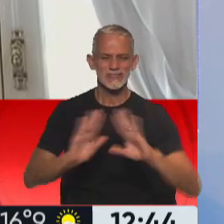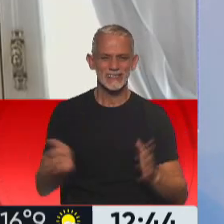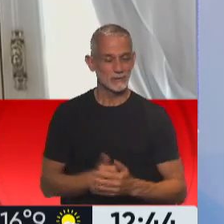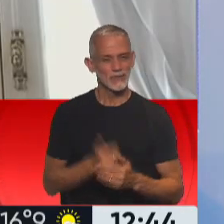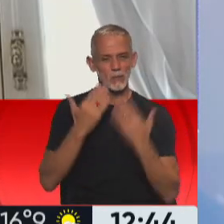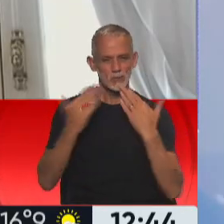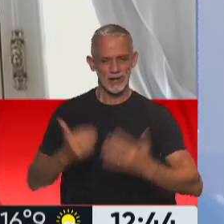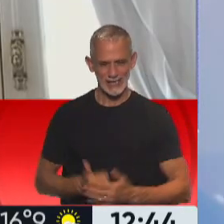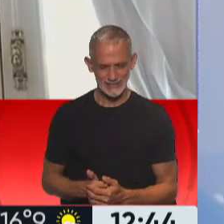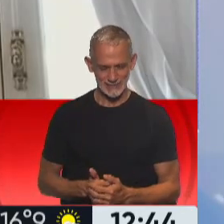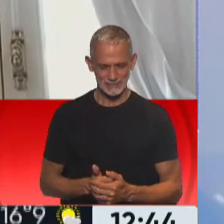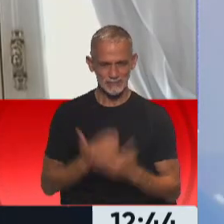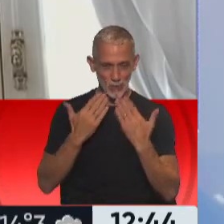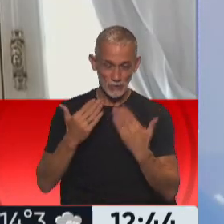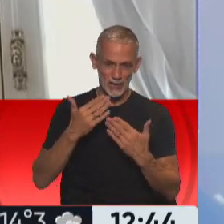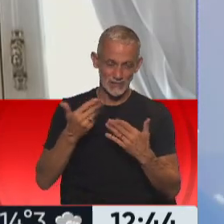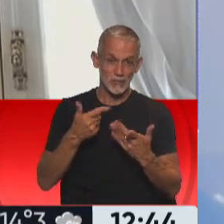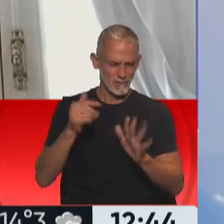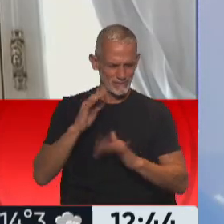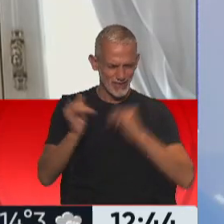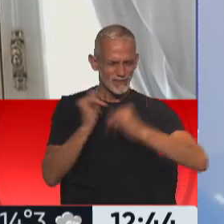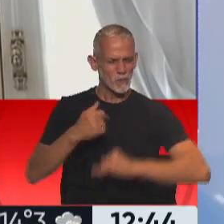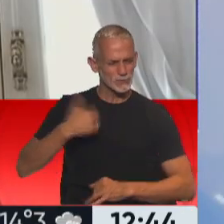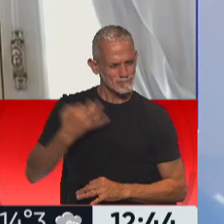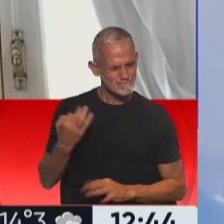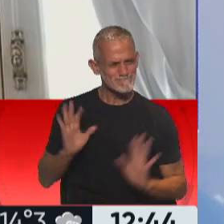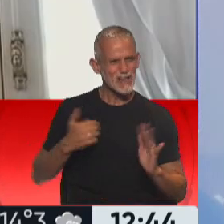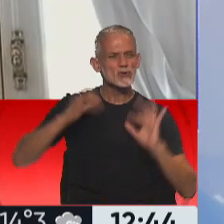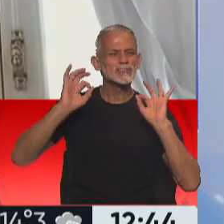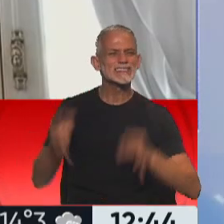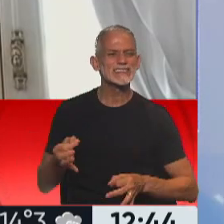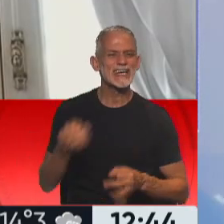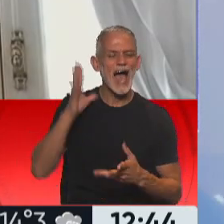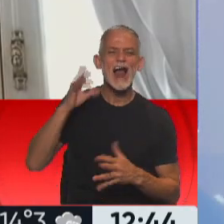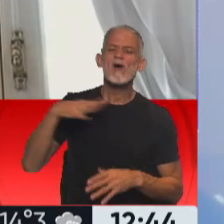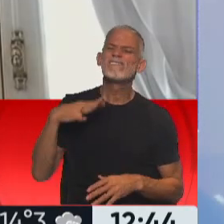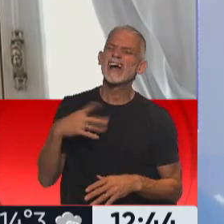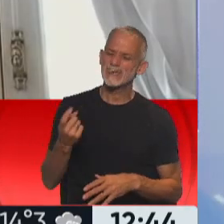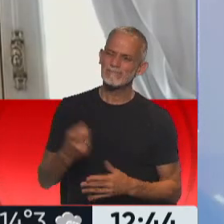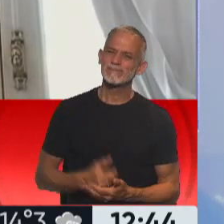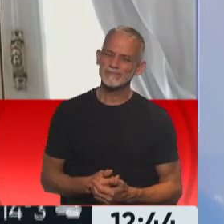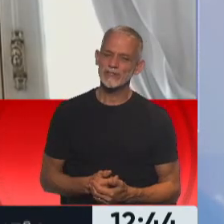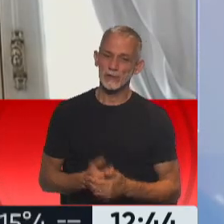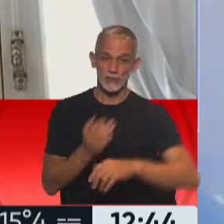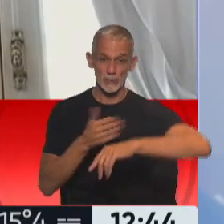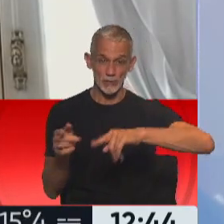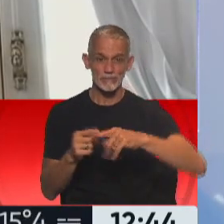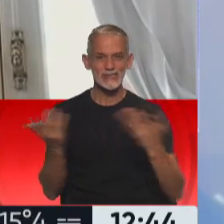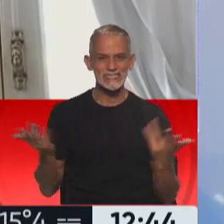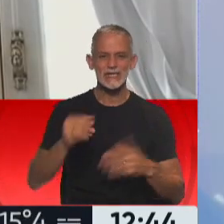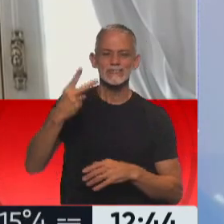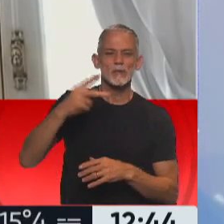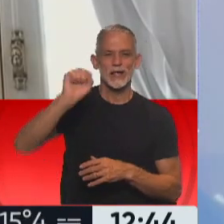sí. gracias. Y yo te digo, yo tengo información exclusiva, sé que algo tenía pendiente, Francisco. La segunda